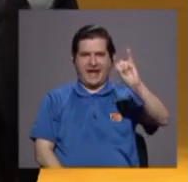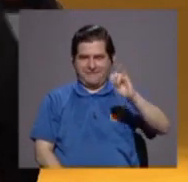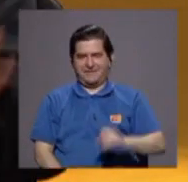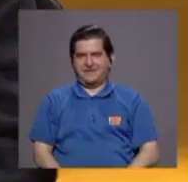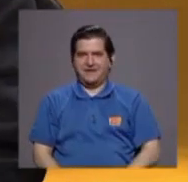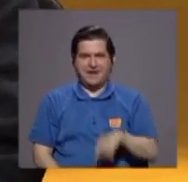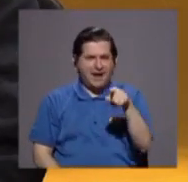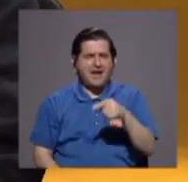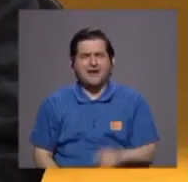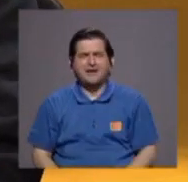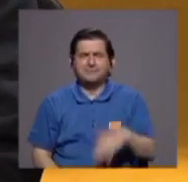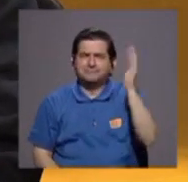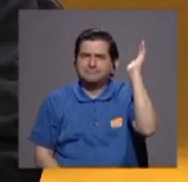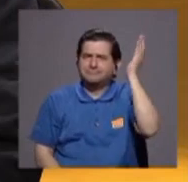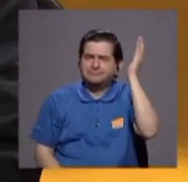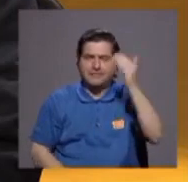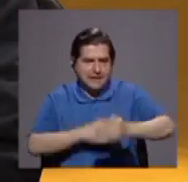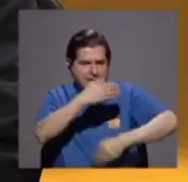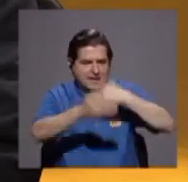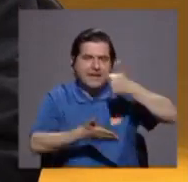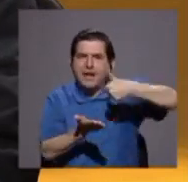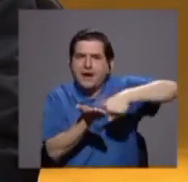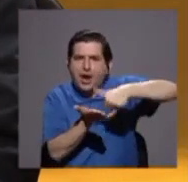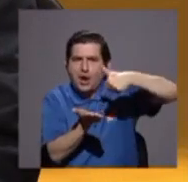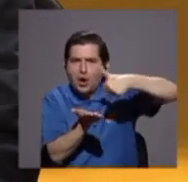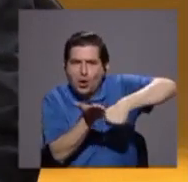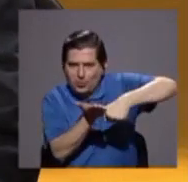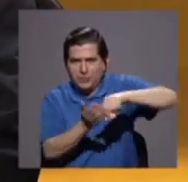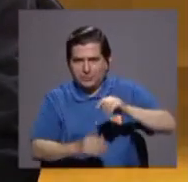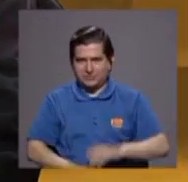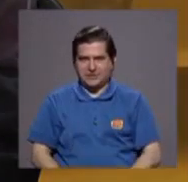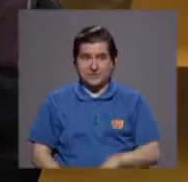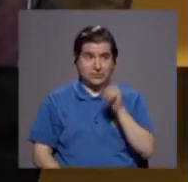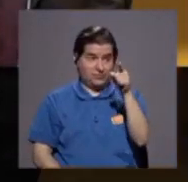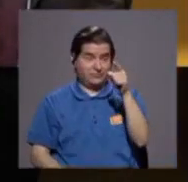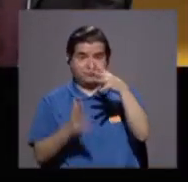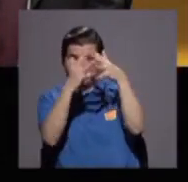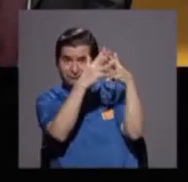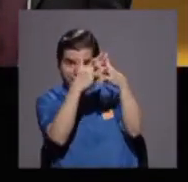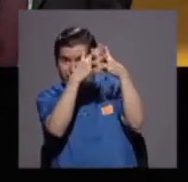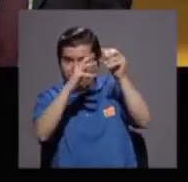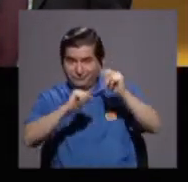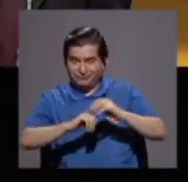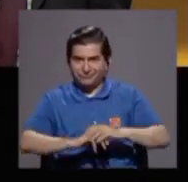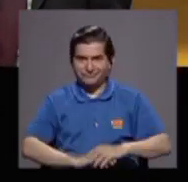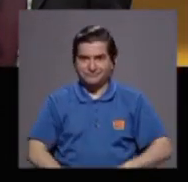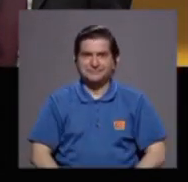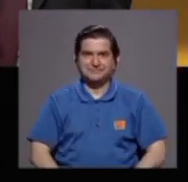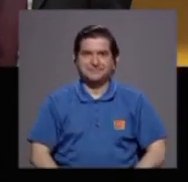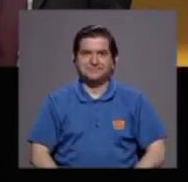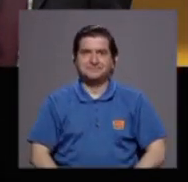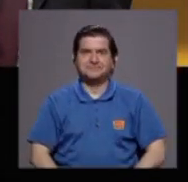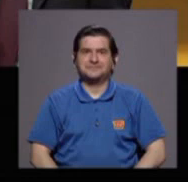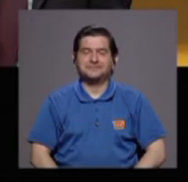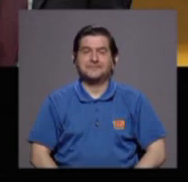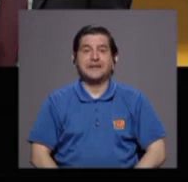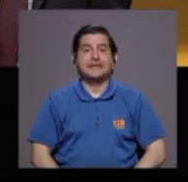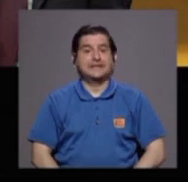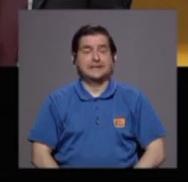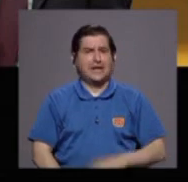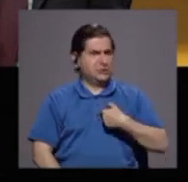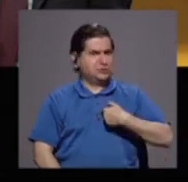digamos, disertando sobre el proceso electoral en los Estados Unidos. Bueno, más